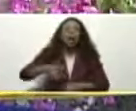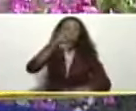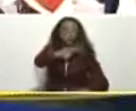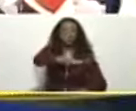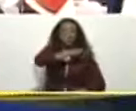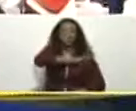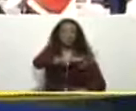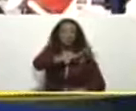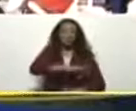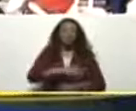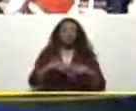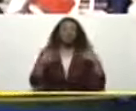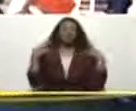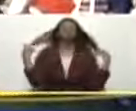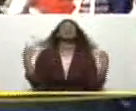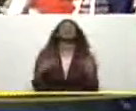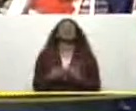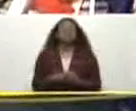sociedad,